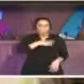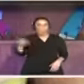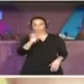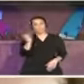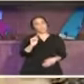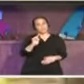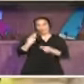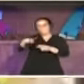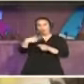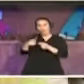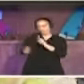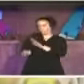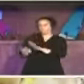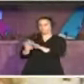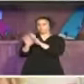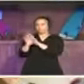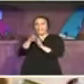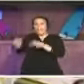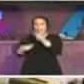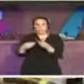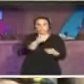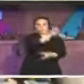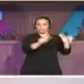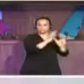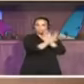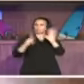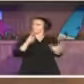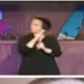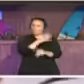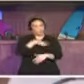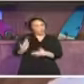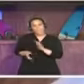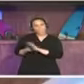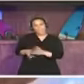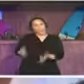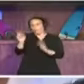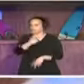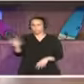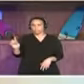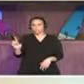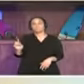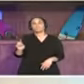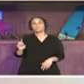Que solo le roban al pueblo, a nuestro